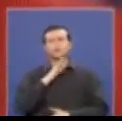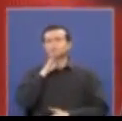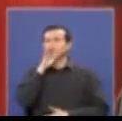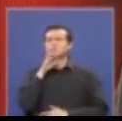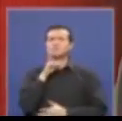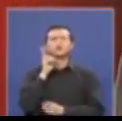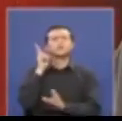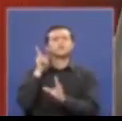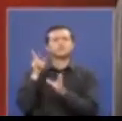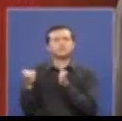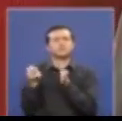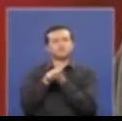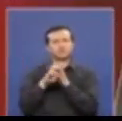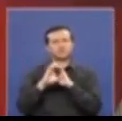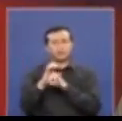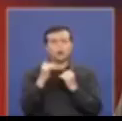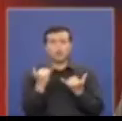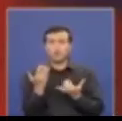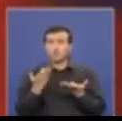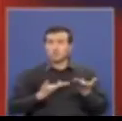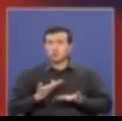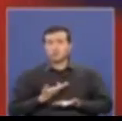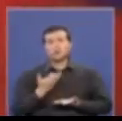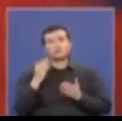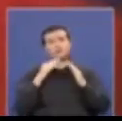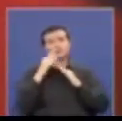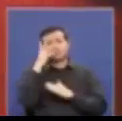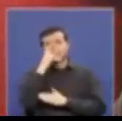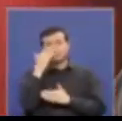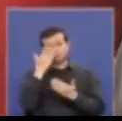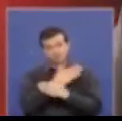Y tienen ahora una tiendita, ¿no? Y una casa muy bonita.